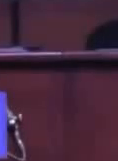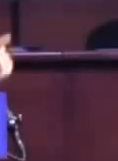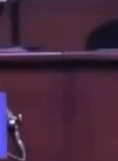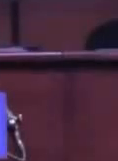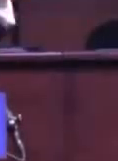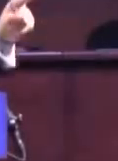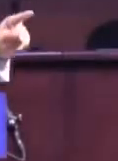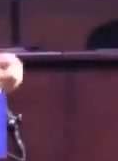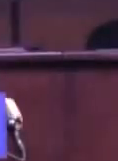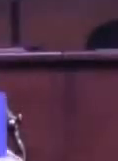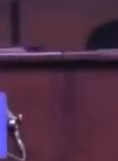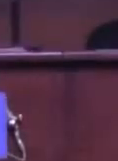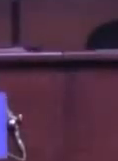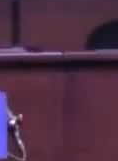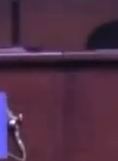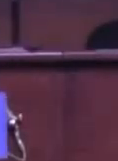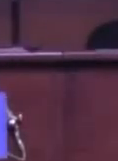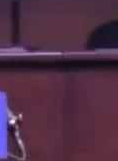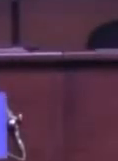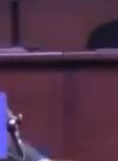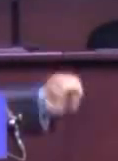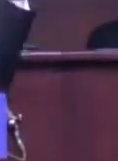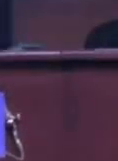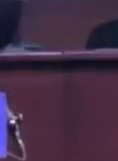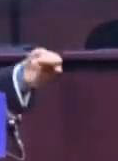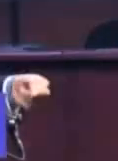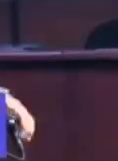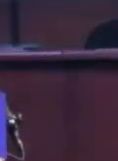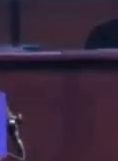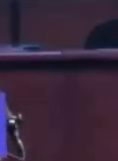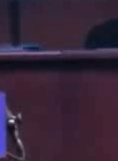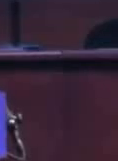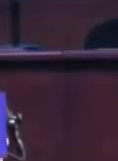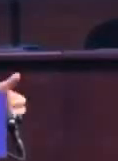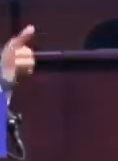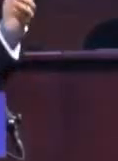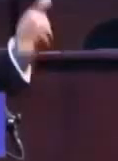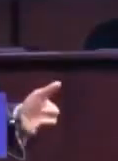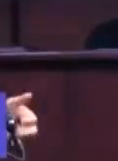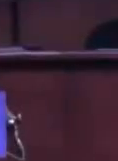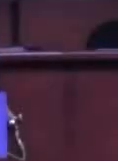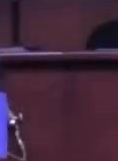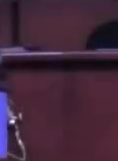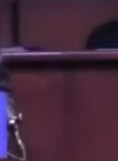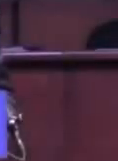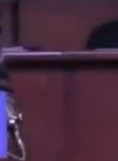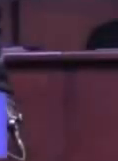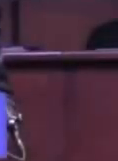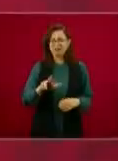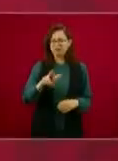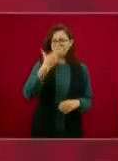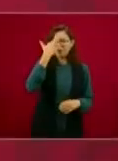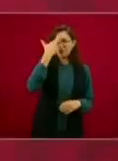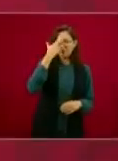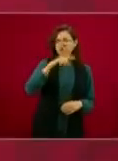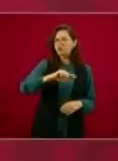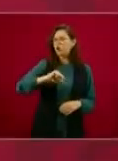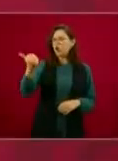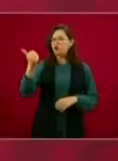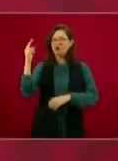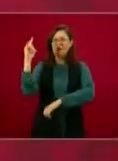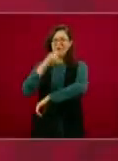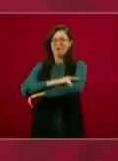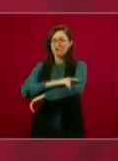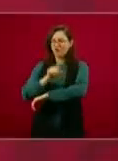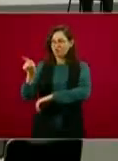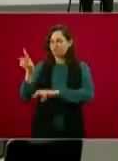presidente Andrés Manuel López Obrador ante la Organización de los Estados Americanos, o sea, la OEA, por intromisión en el actual proceso